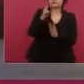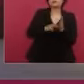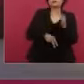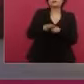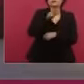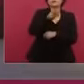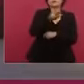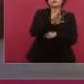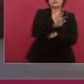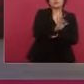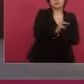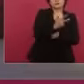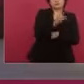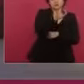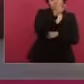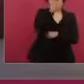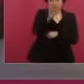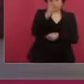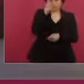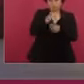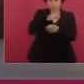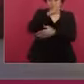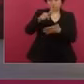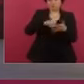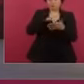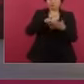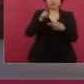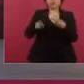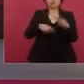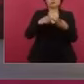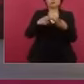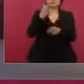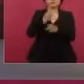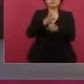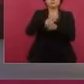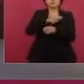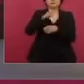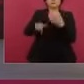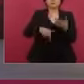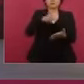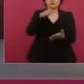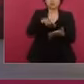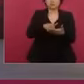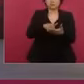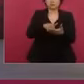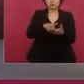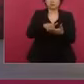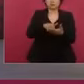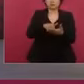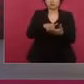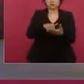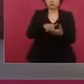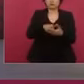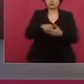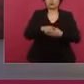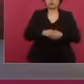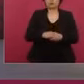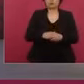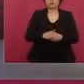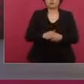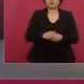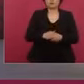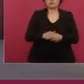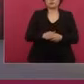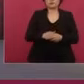48%. ¿Y el segundo lugar? En Rementería. Ah. ¿Qué?